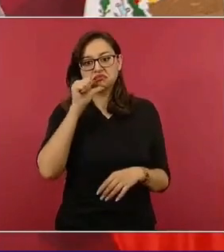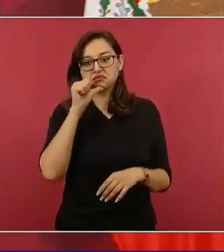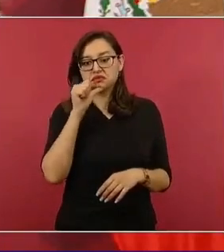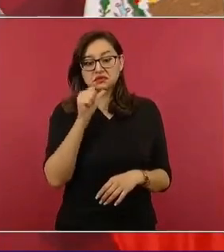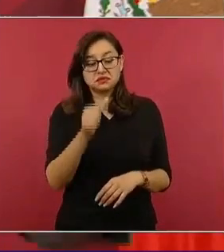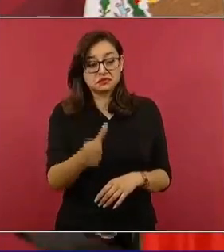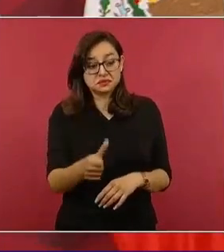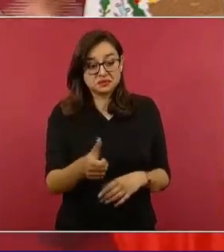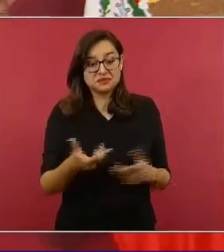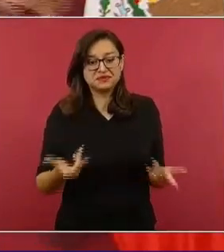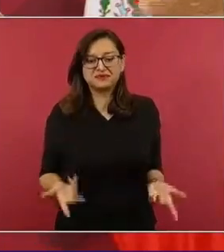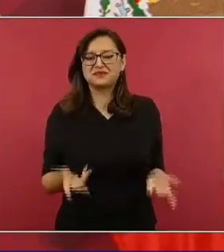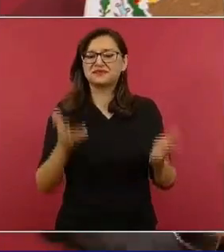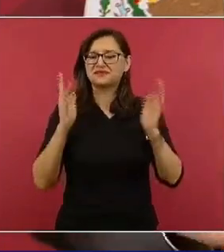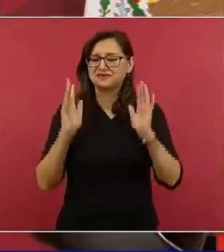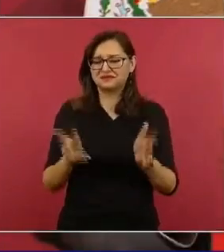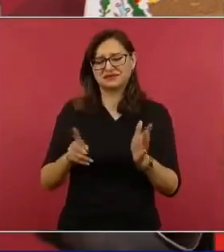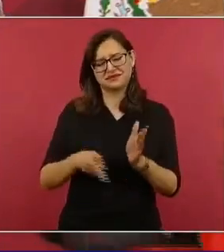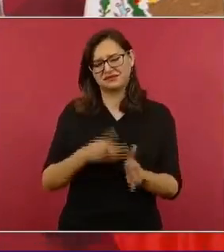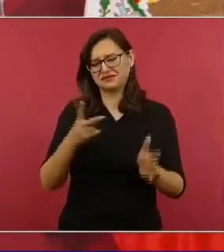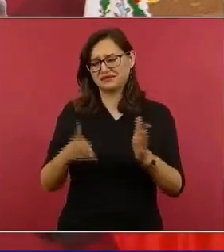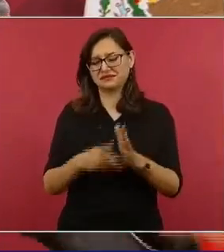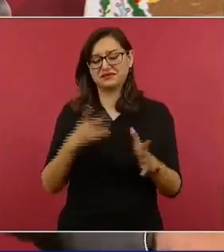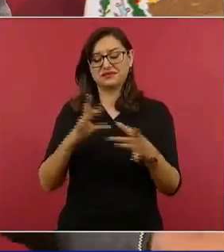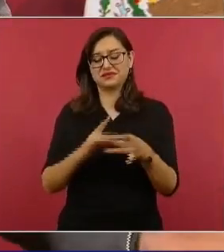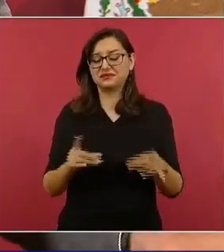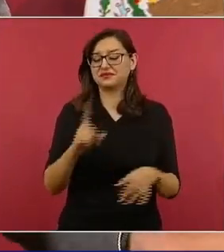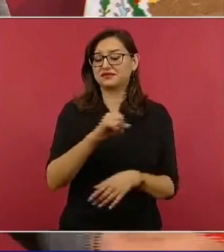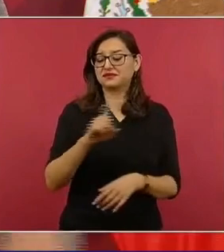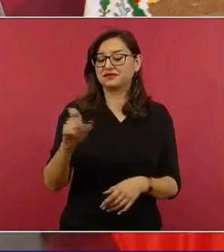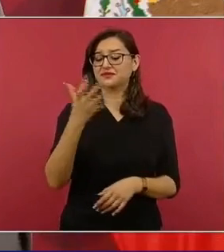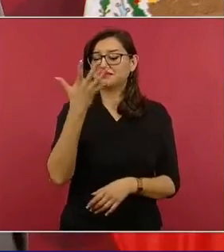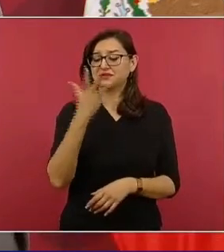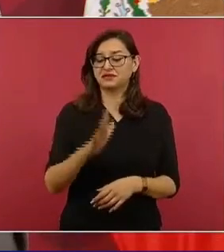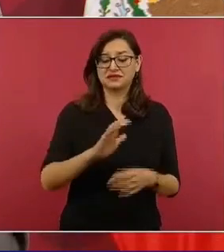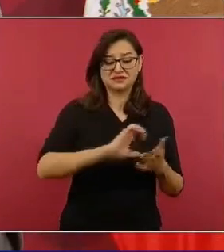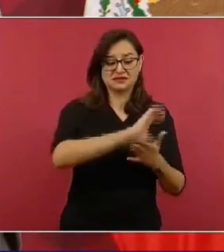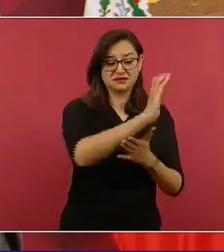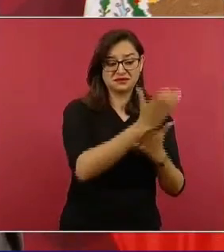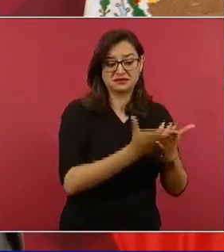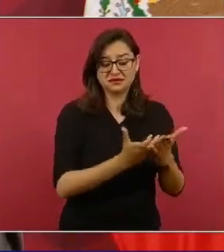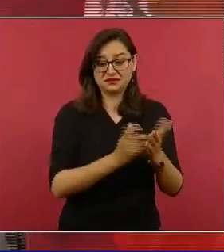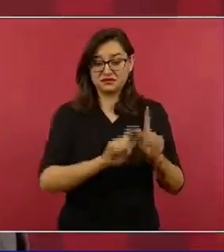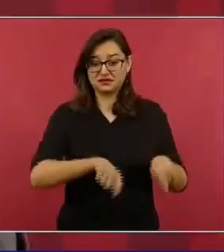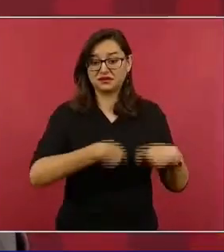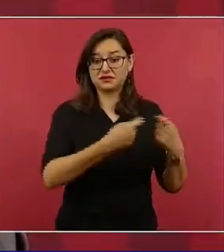Ya lo hemos dicho, de 110 contratos, 2